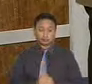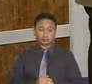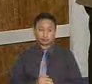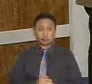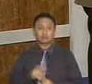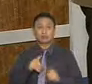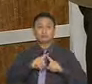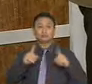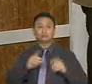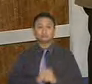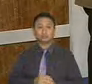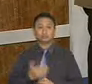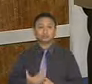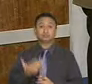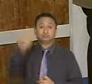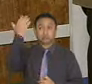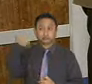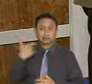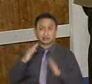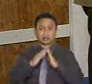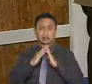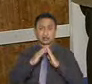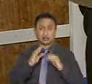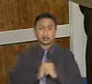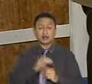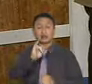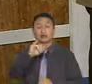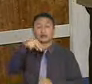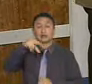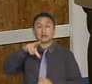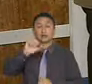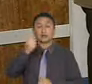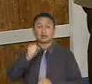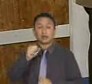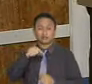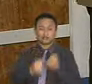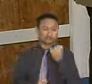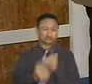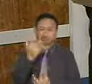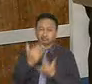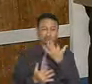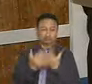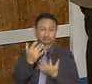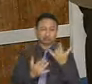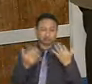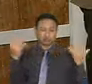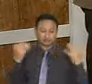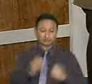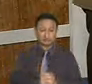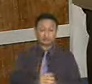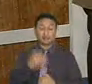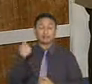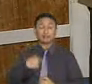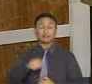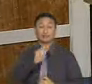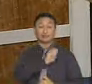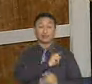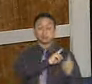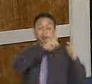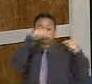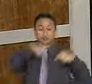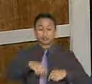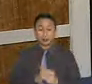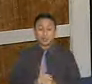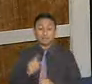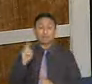Imagine usted cómo sería el Palacio de los que fue quemado absolutamente y en medio de eso los españoles que llegaron construyeron una